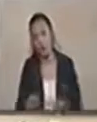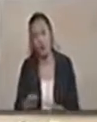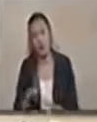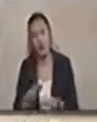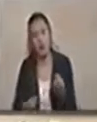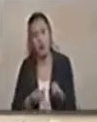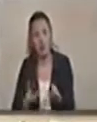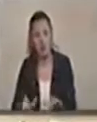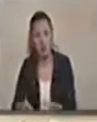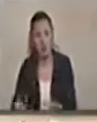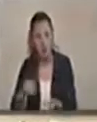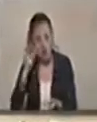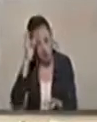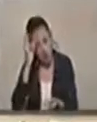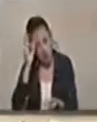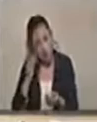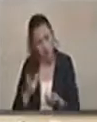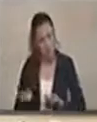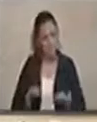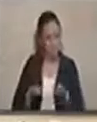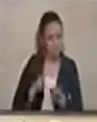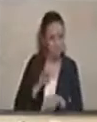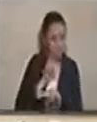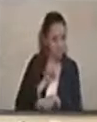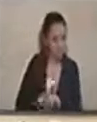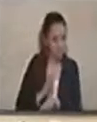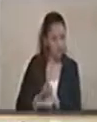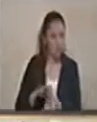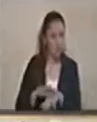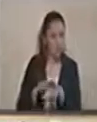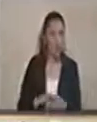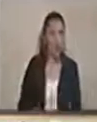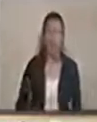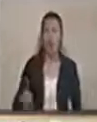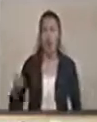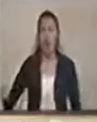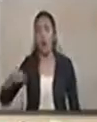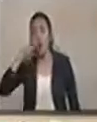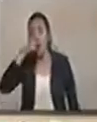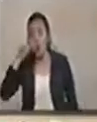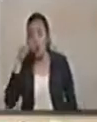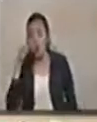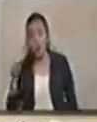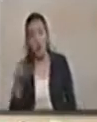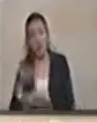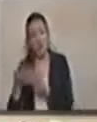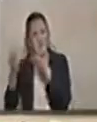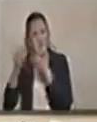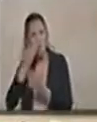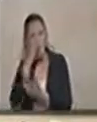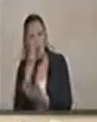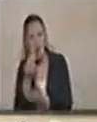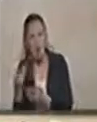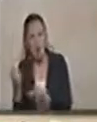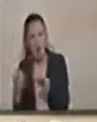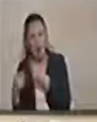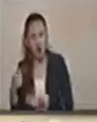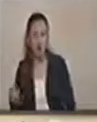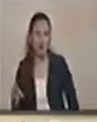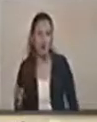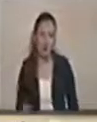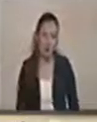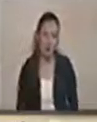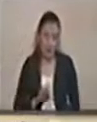los carteles del narcotráfico. Precisamente es uno de los puntos fundamentales del proyecto,